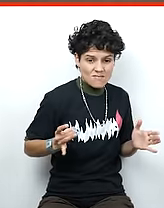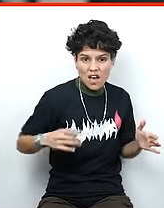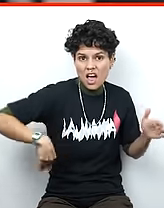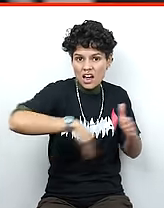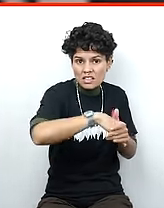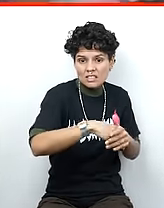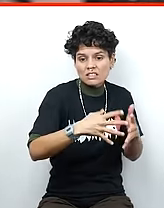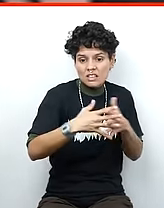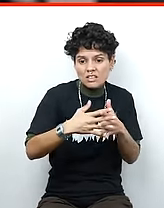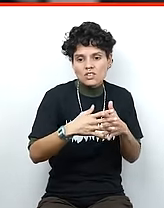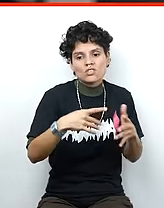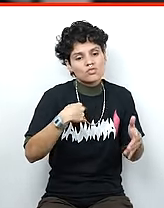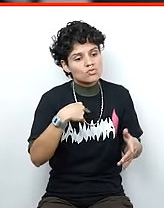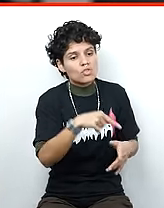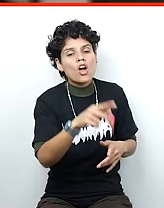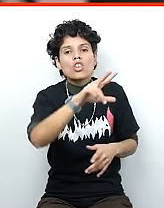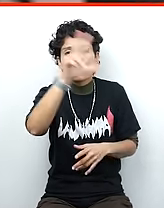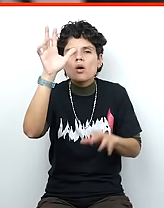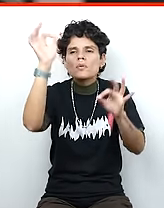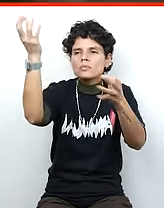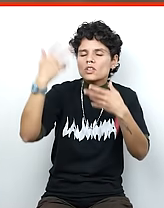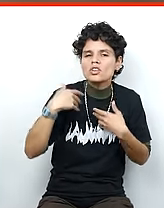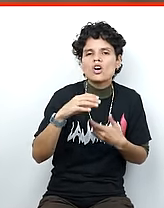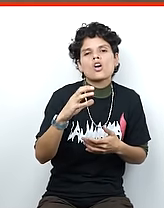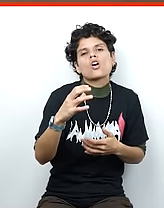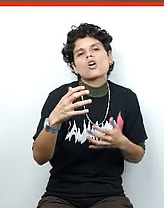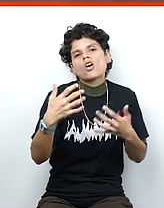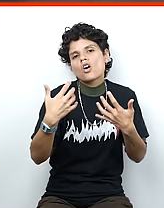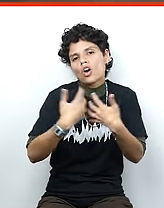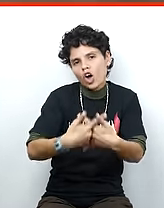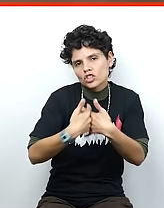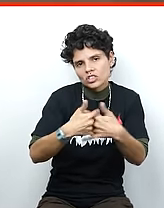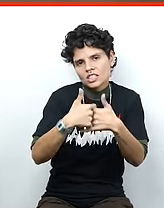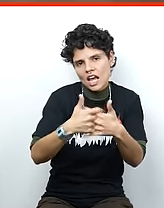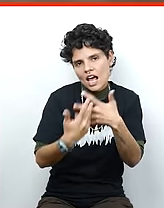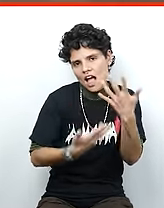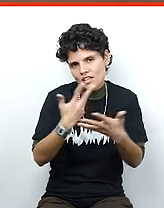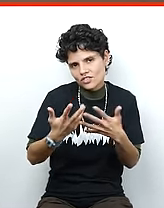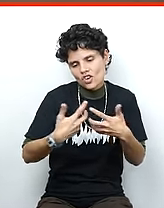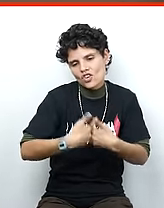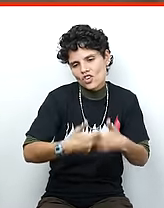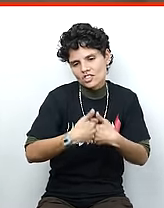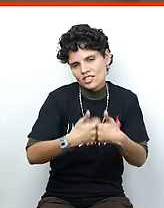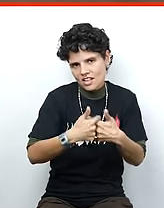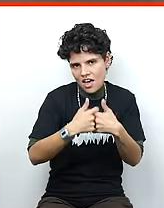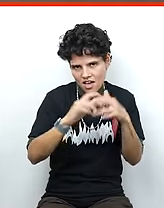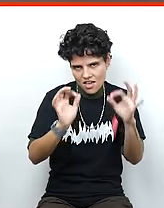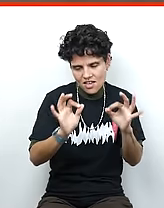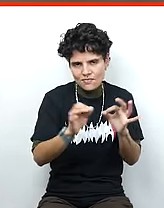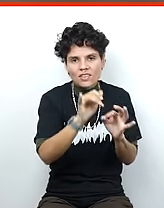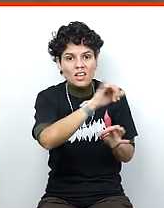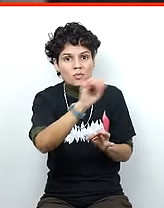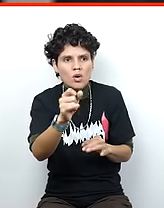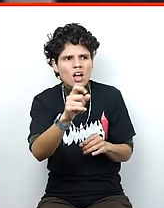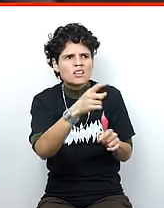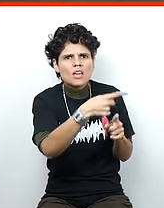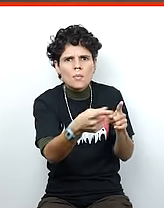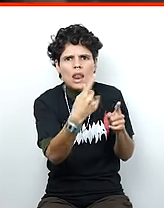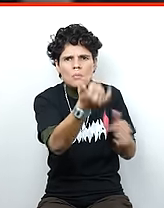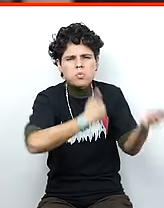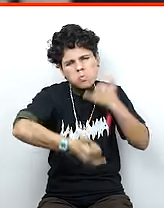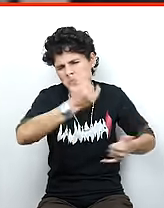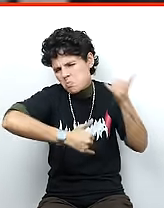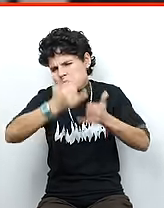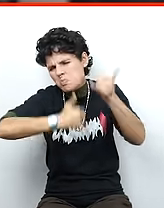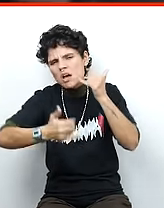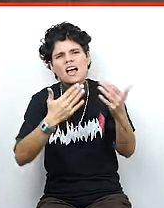perderlo todo, fue cuando Dios me hizo hacer cochinado. Y hice cochinado y se me pegó, después ya los resultados. A la semana el teléfono lo tenía explotado, llamaba a mi hermana y